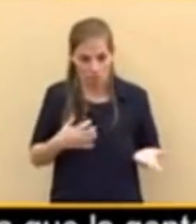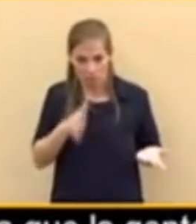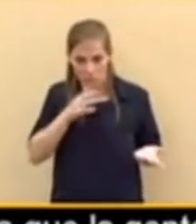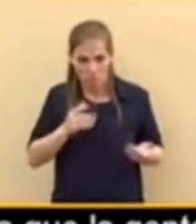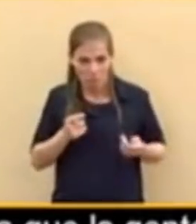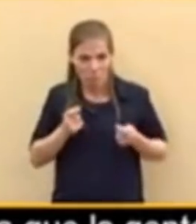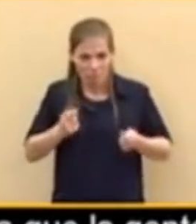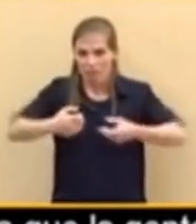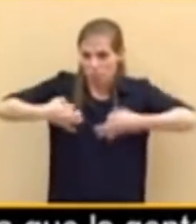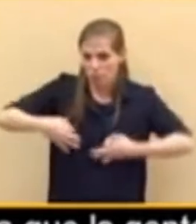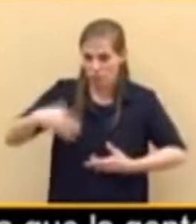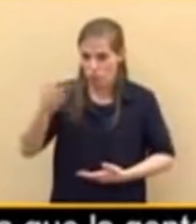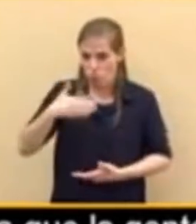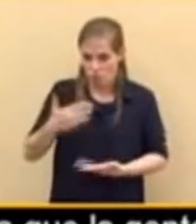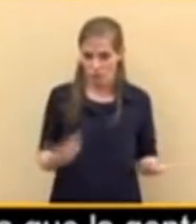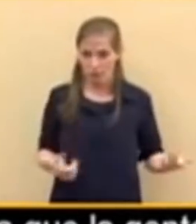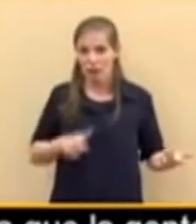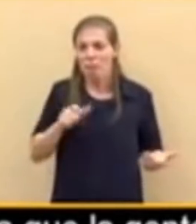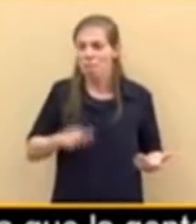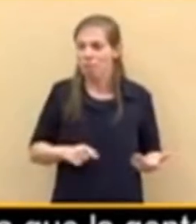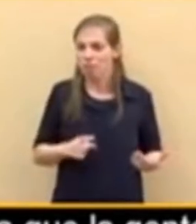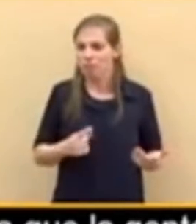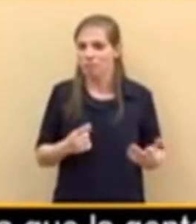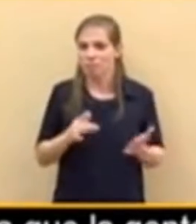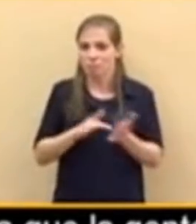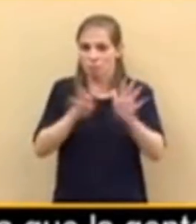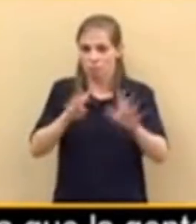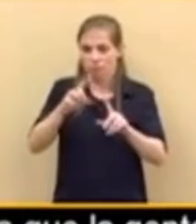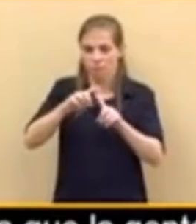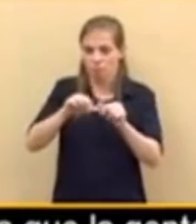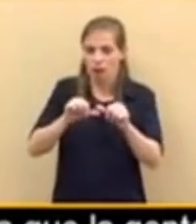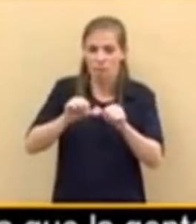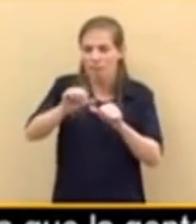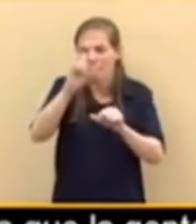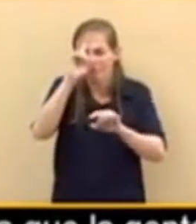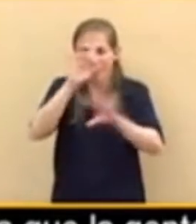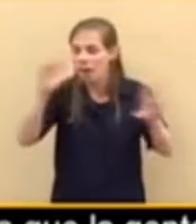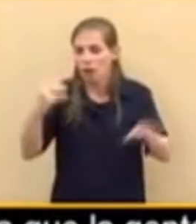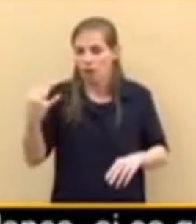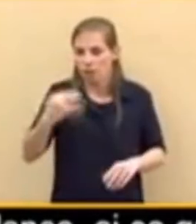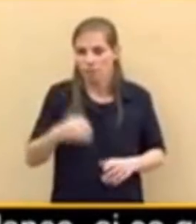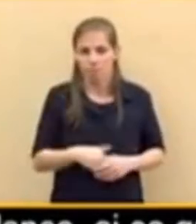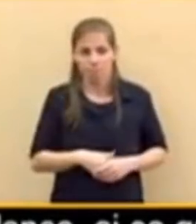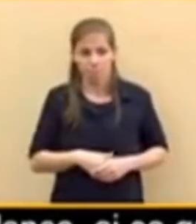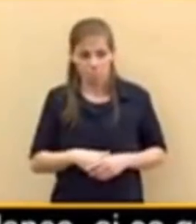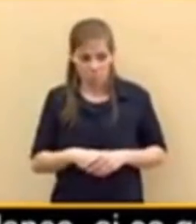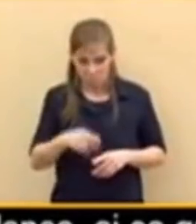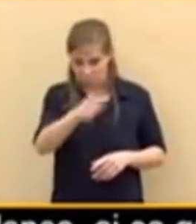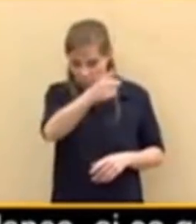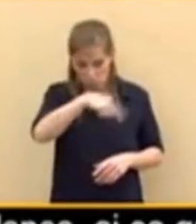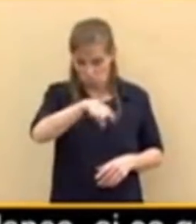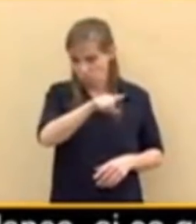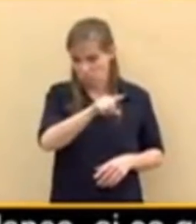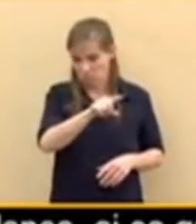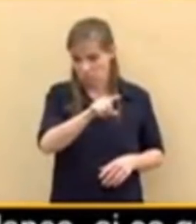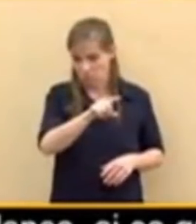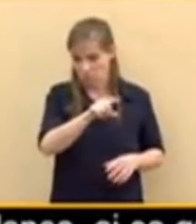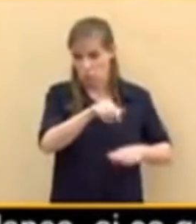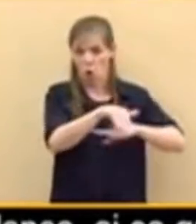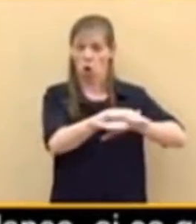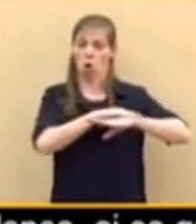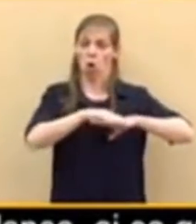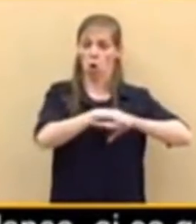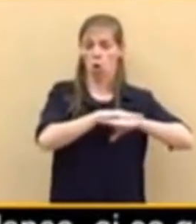seguirán desde el Gobierno señalando a los periodistas que les interese, seguirán invocando a